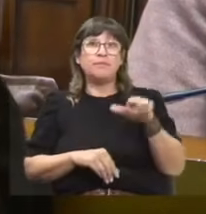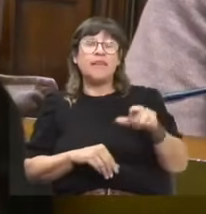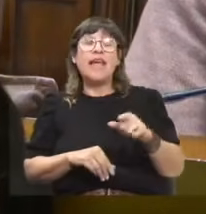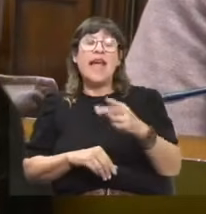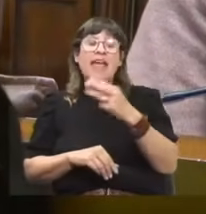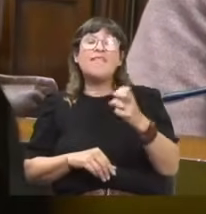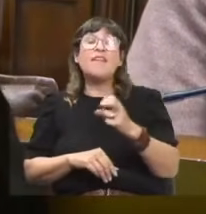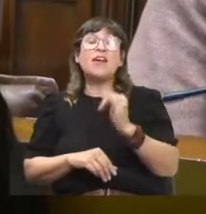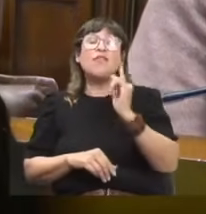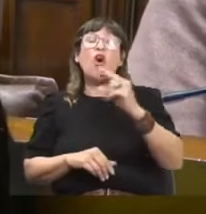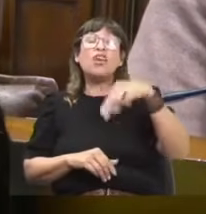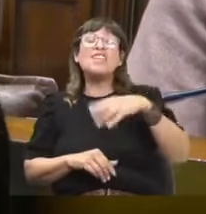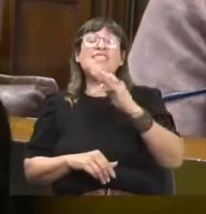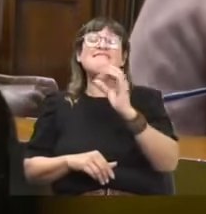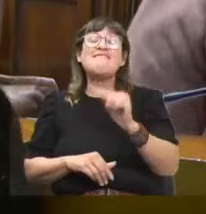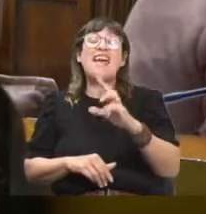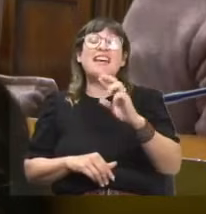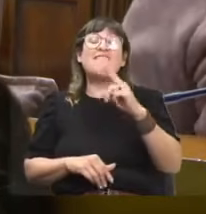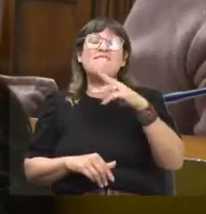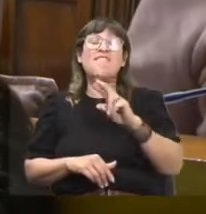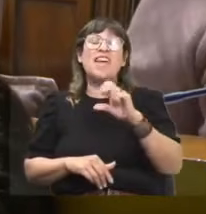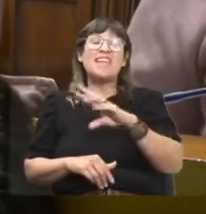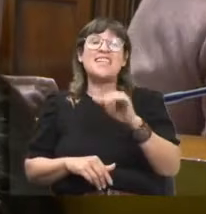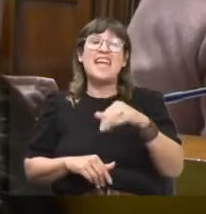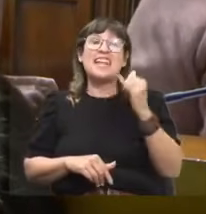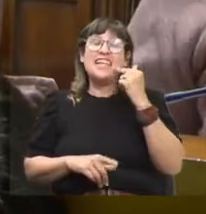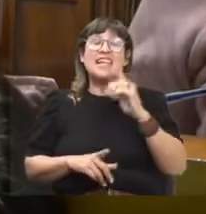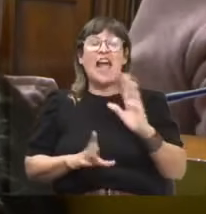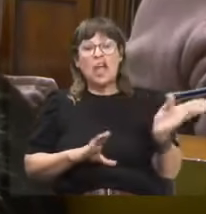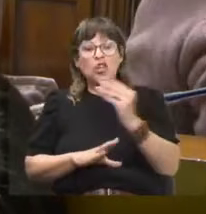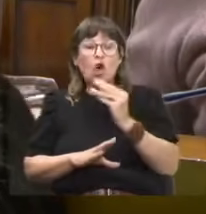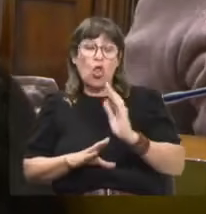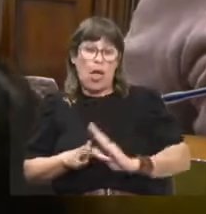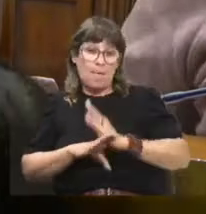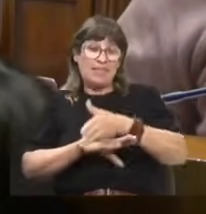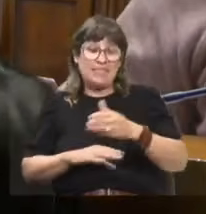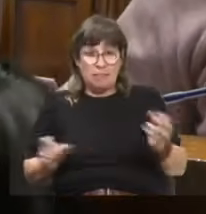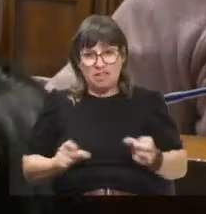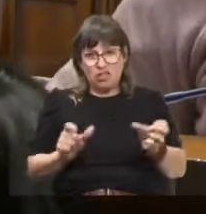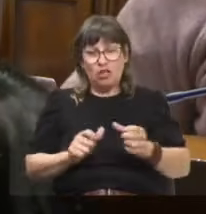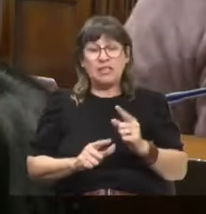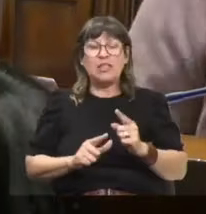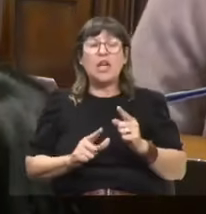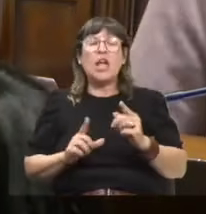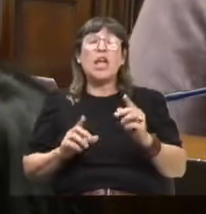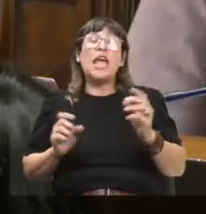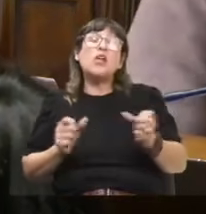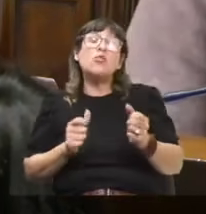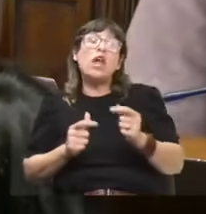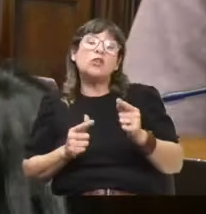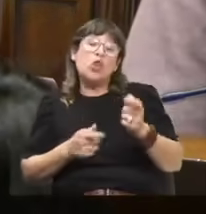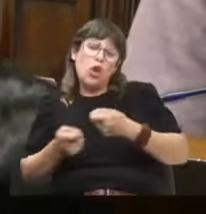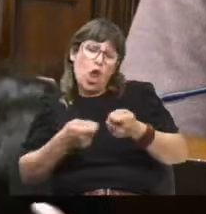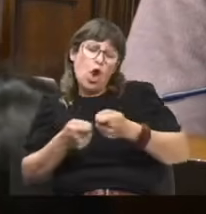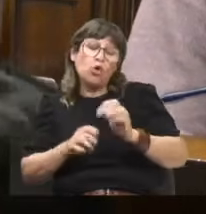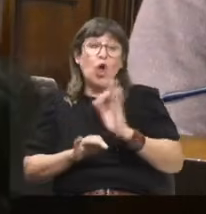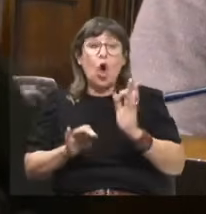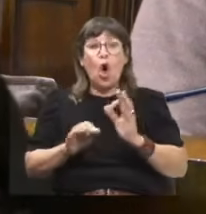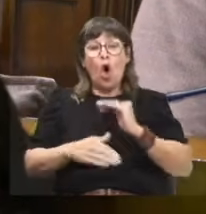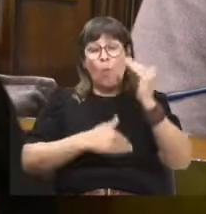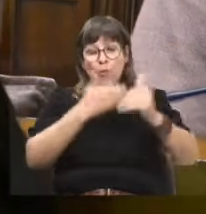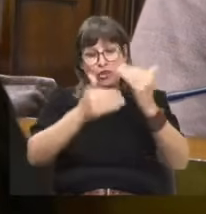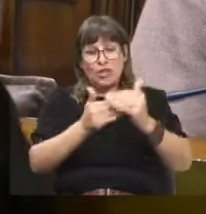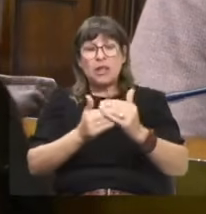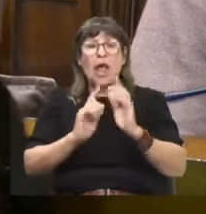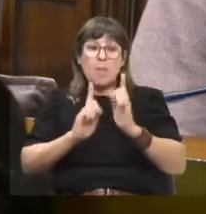intervenir se refiere a toda participación activa en un acto, negocio o procedimiento. En el mismo sentido